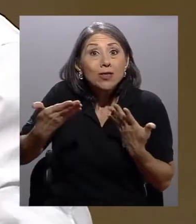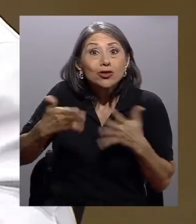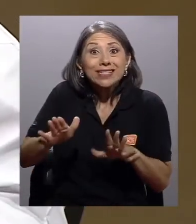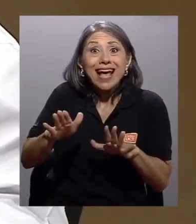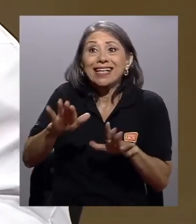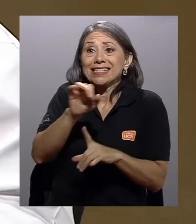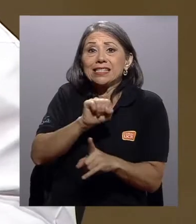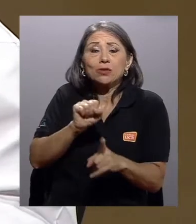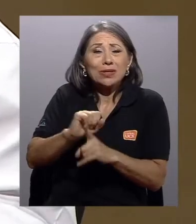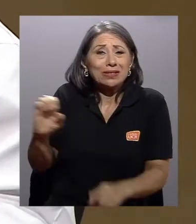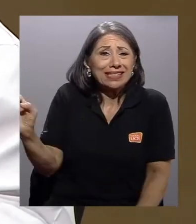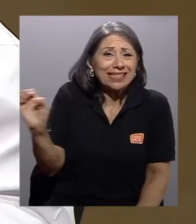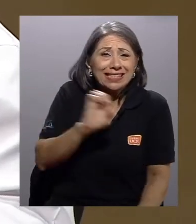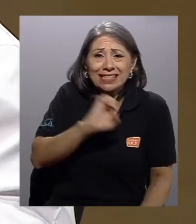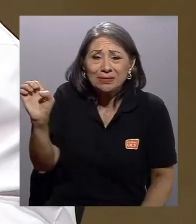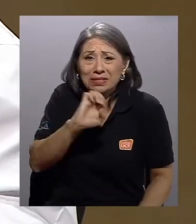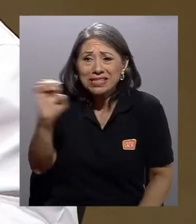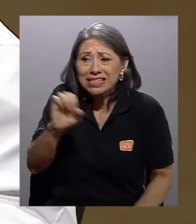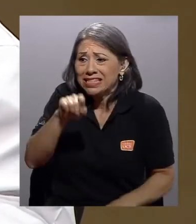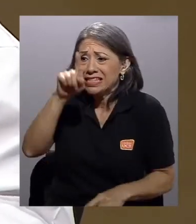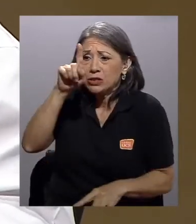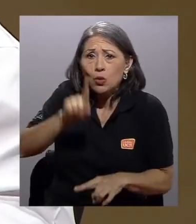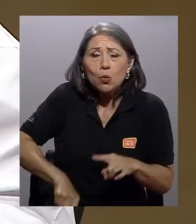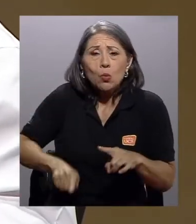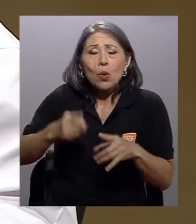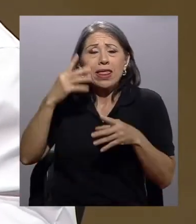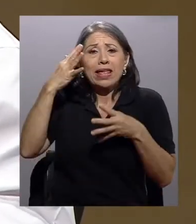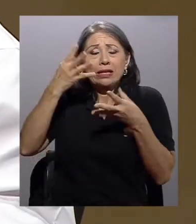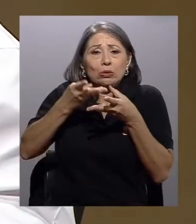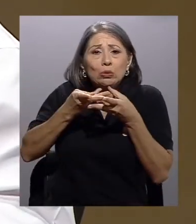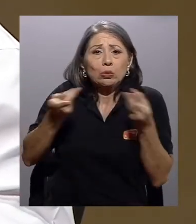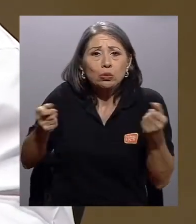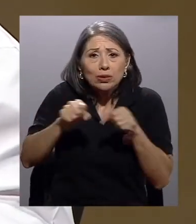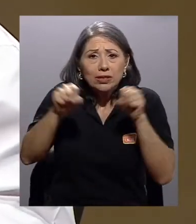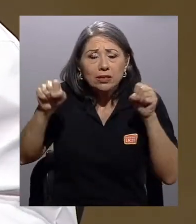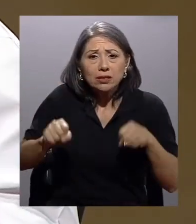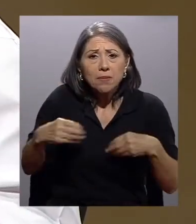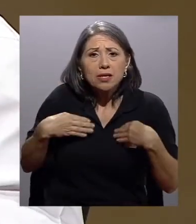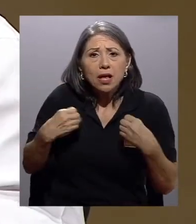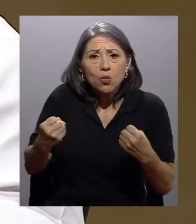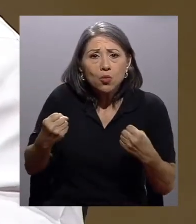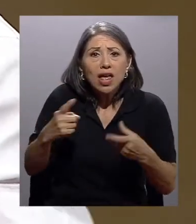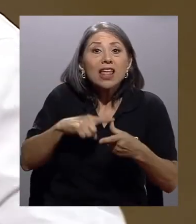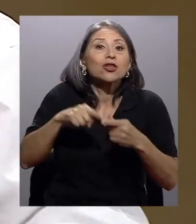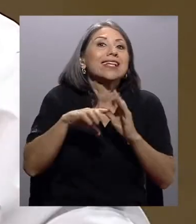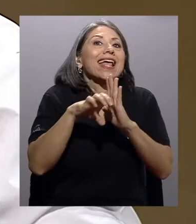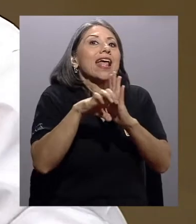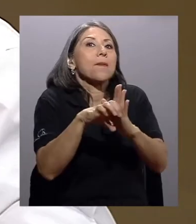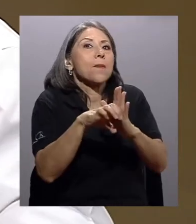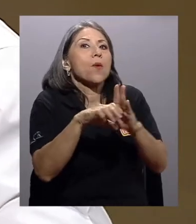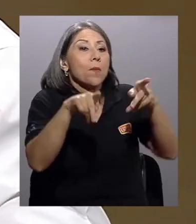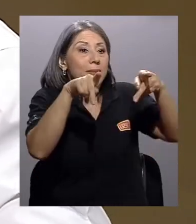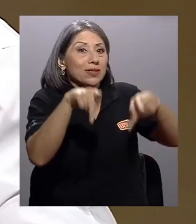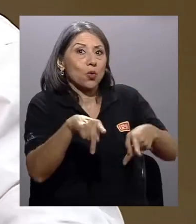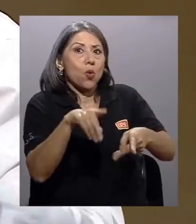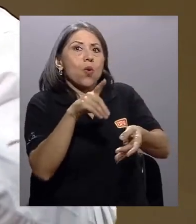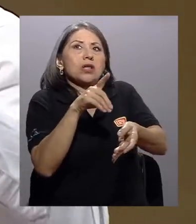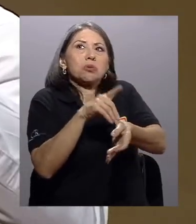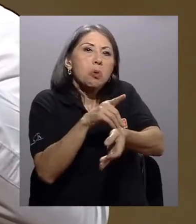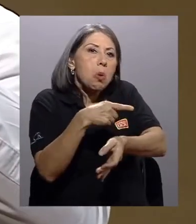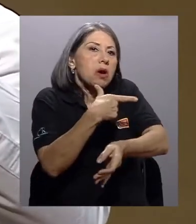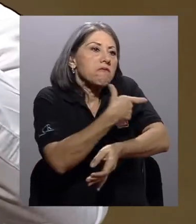no existe una capacidad resolutiva del sistema de salud, el personal de salud debe tener